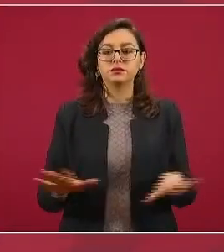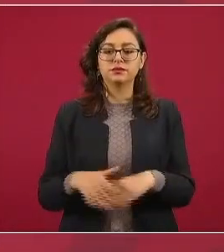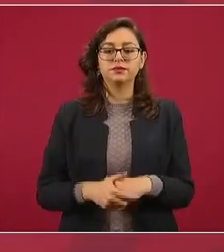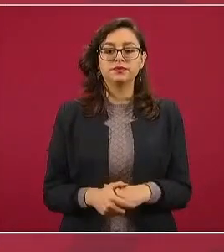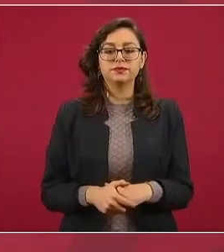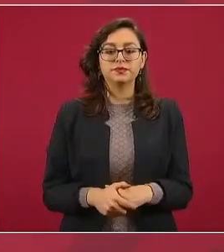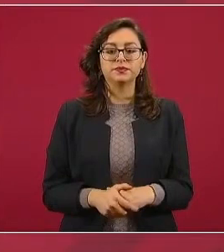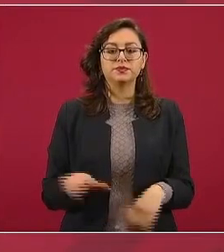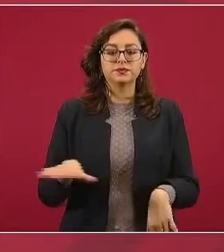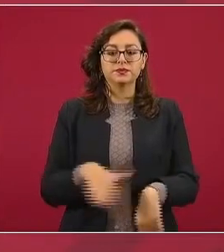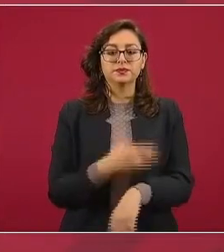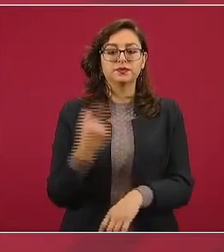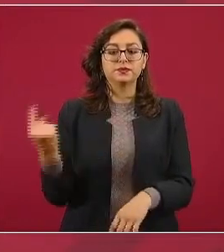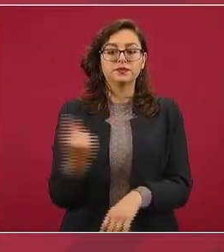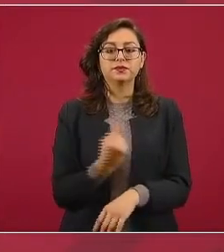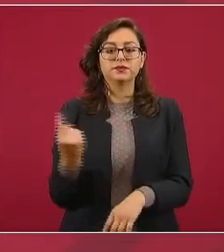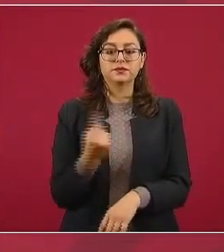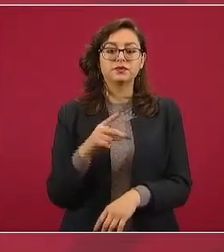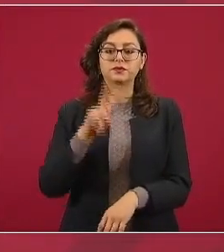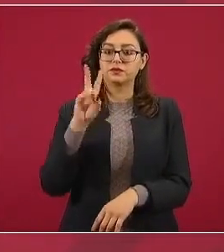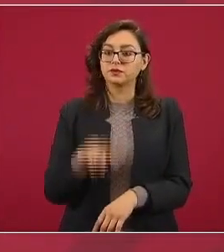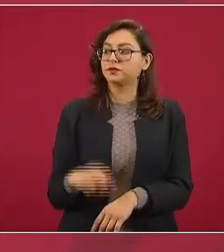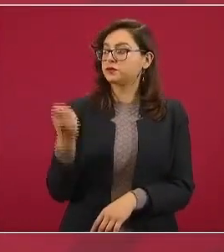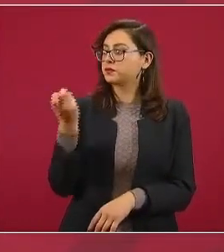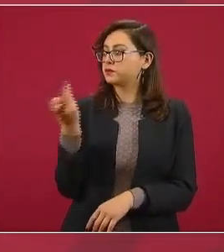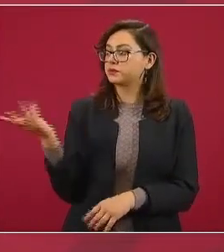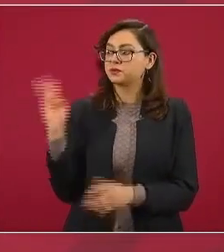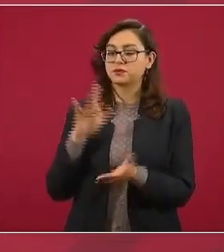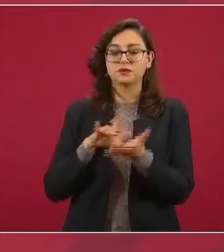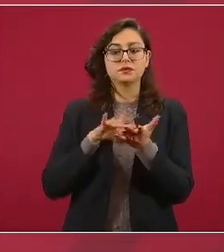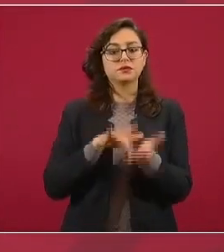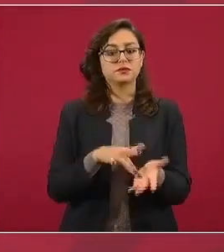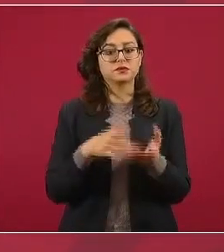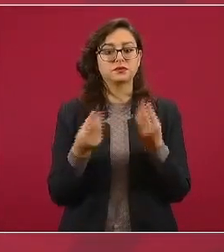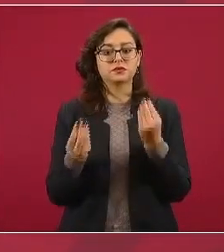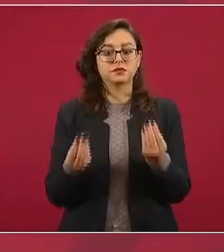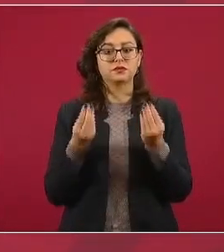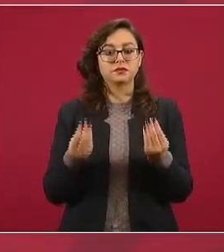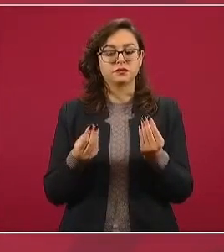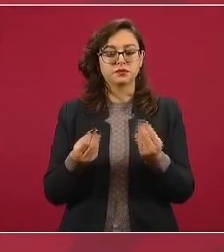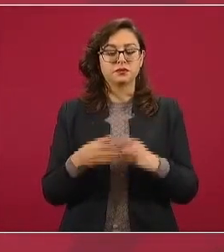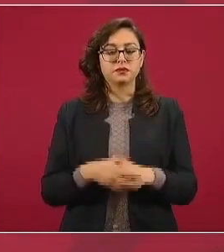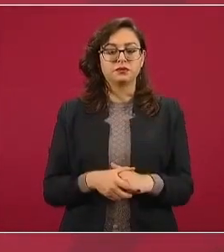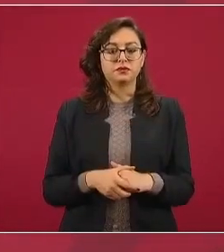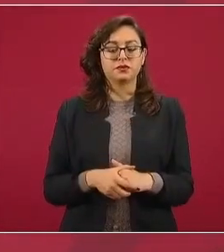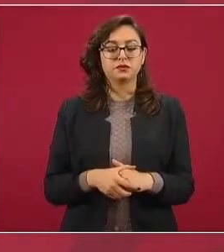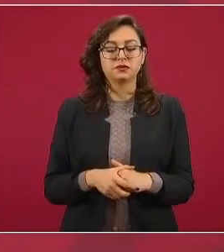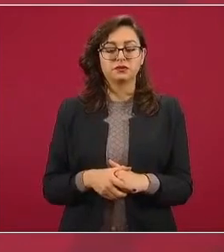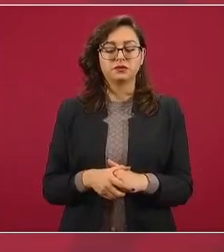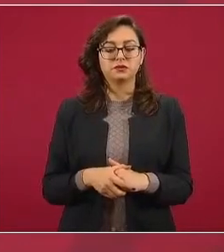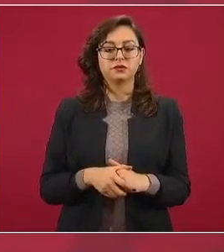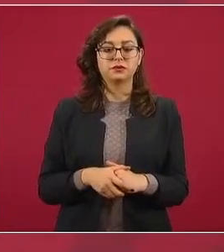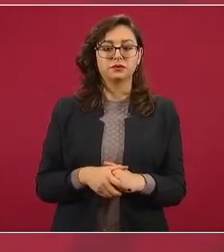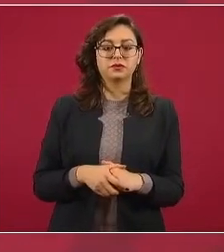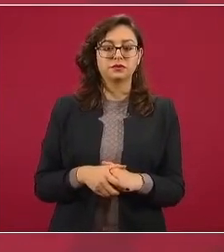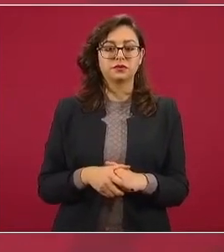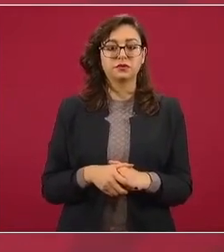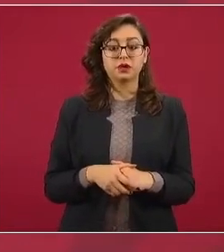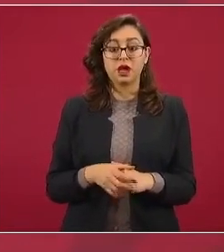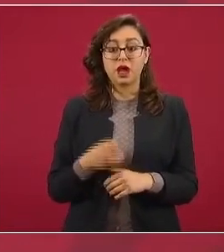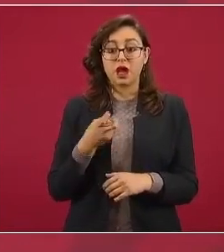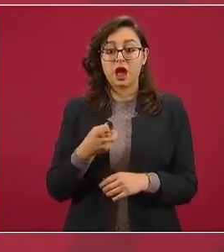porque nos han ayudado bastante. Esto nos ha permitido ir